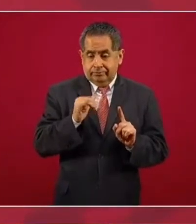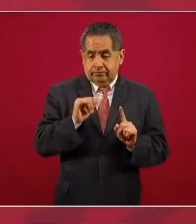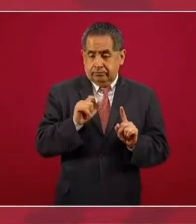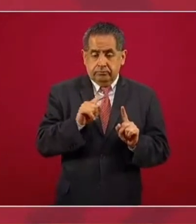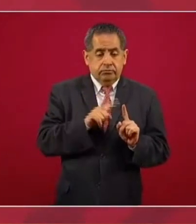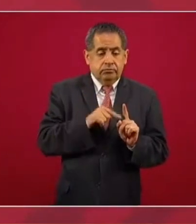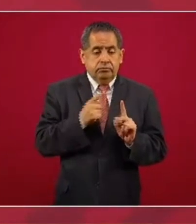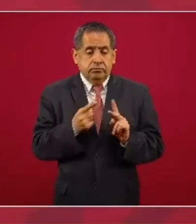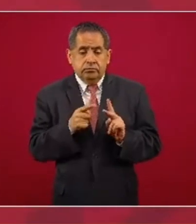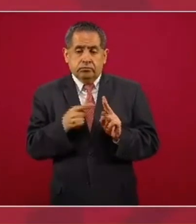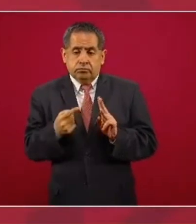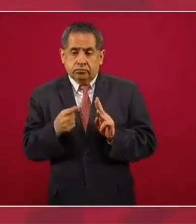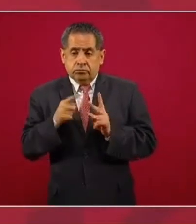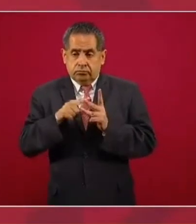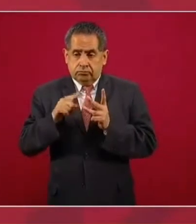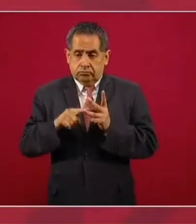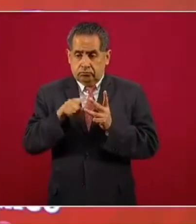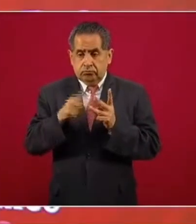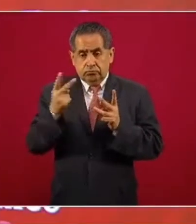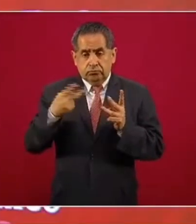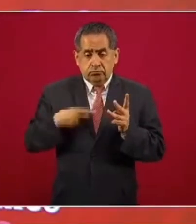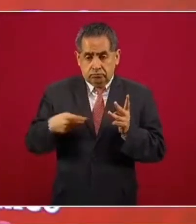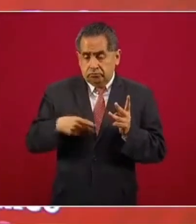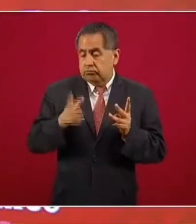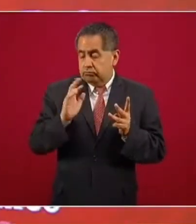Luna están ya